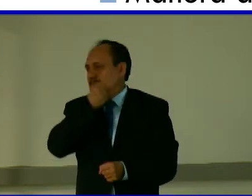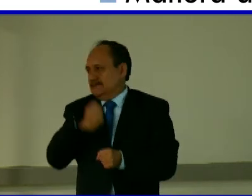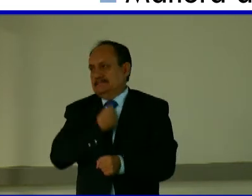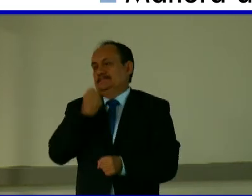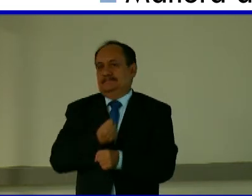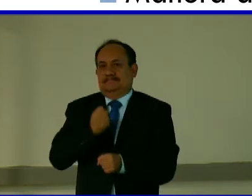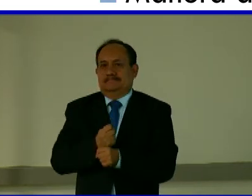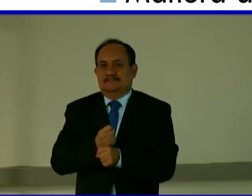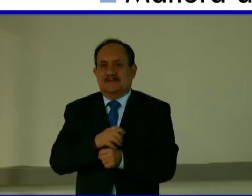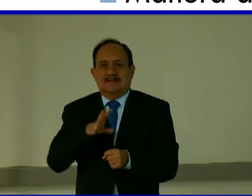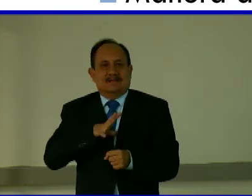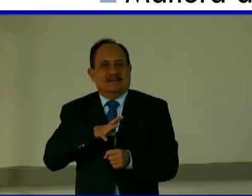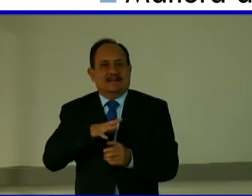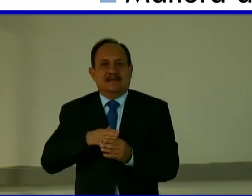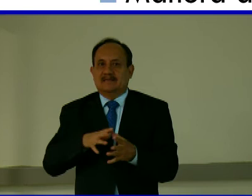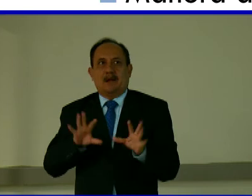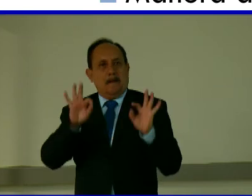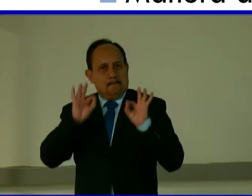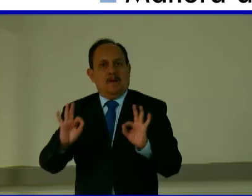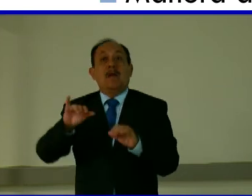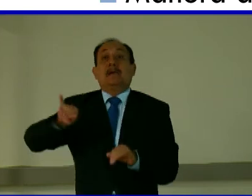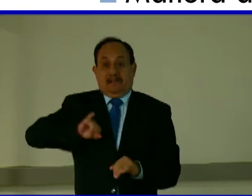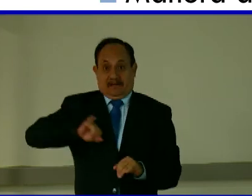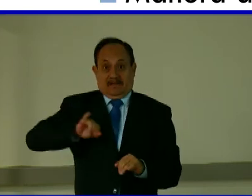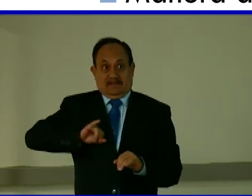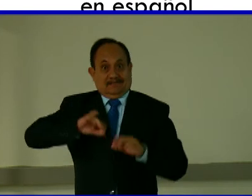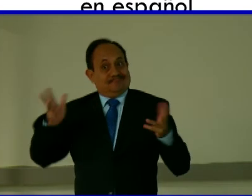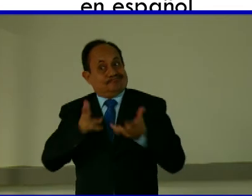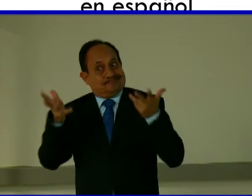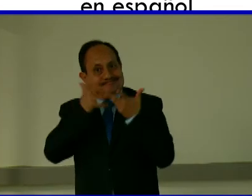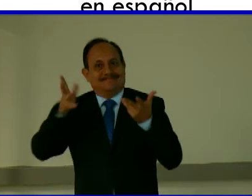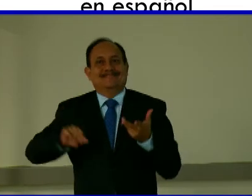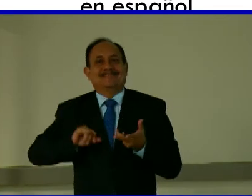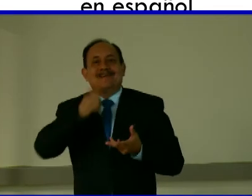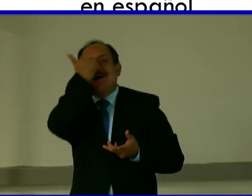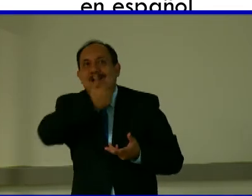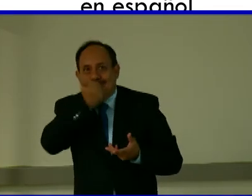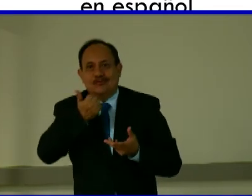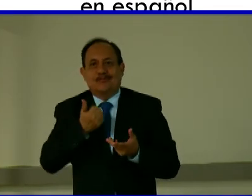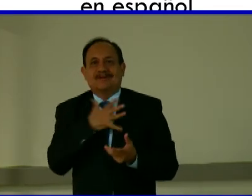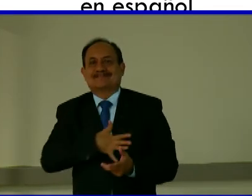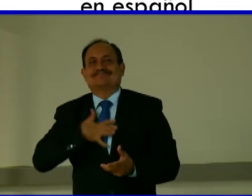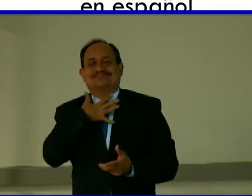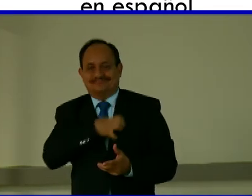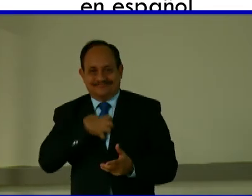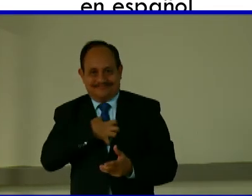y tiene que ser atractiva. Hay que estimular al estudiante para que lo disfruten.